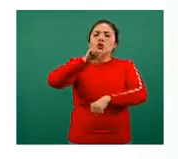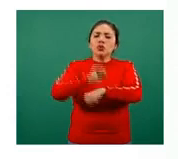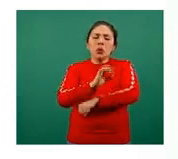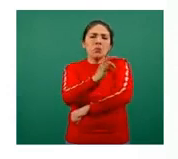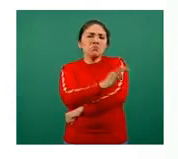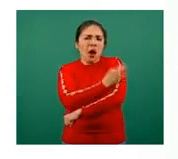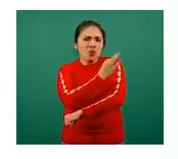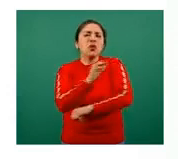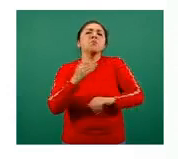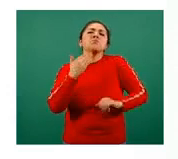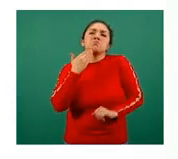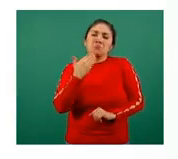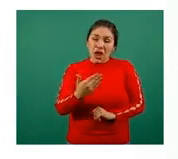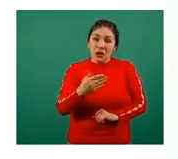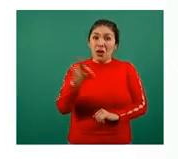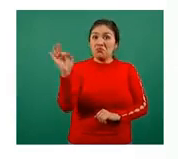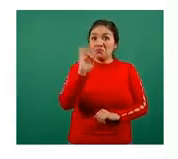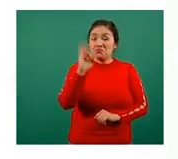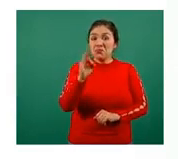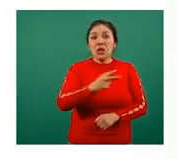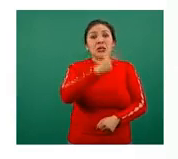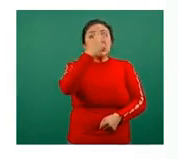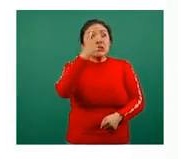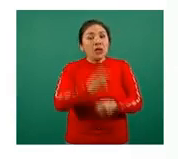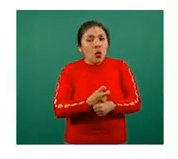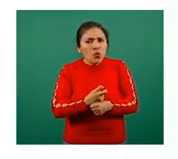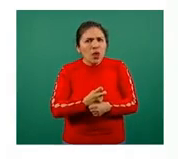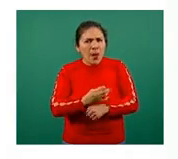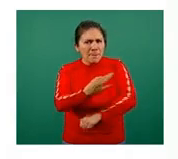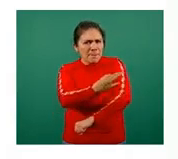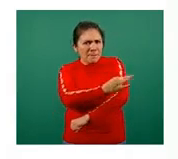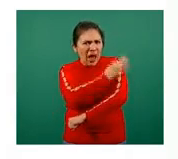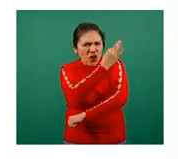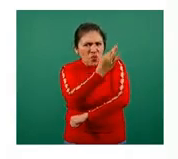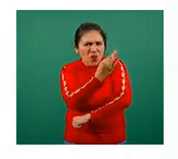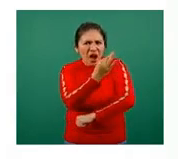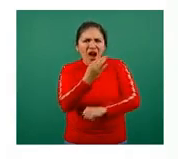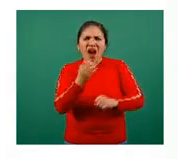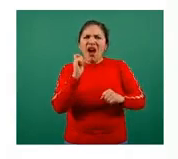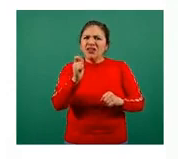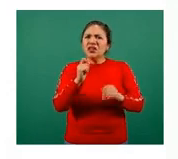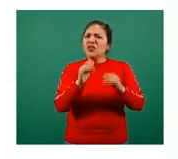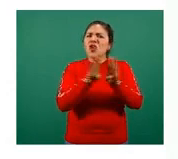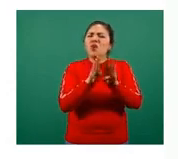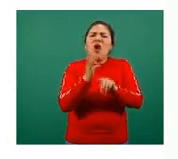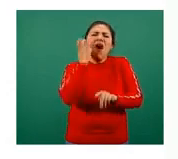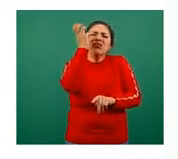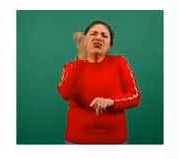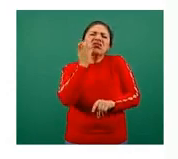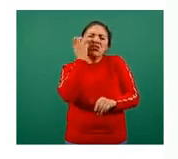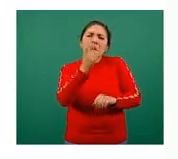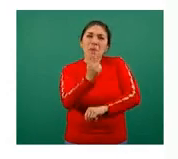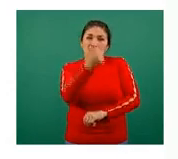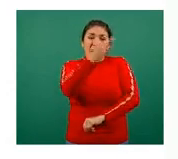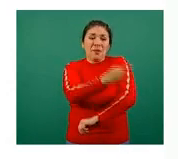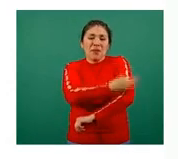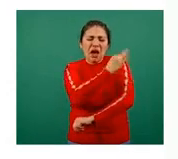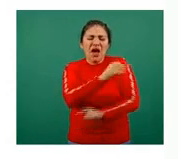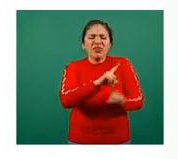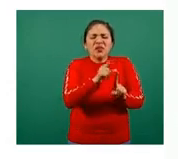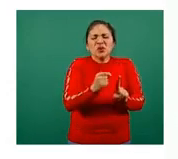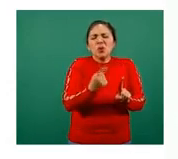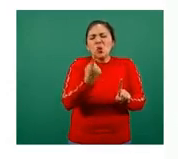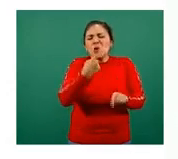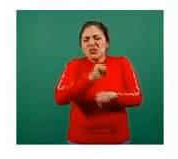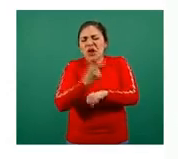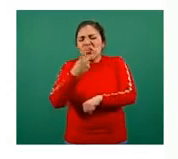segunda dosis se administra inadvertidamente menos de 4 semanas después de la primera,